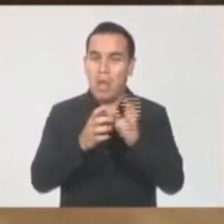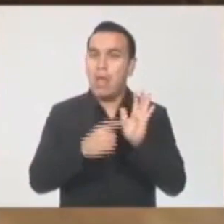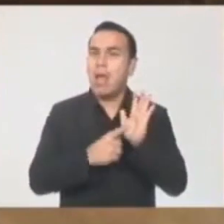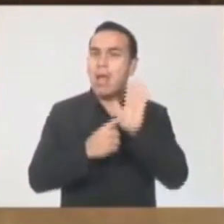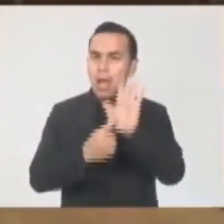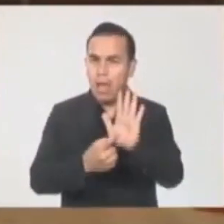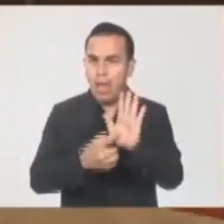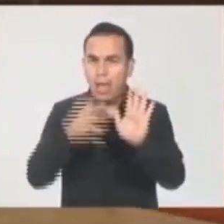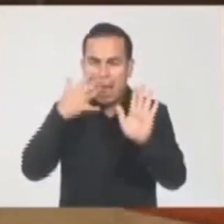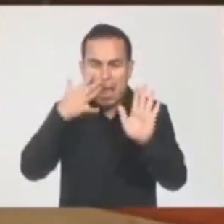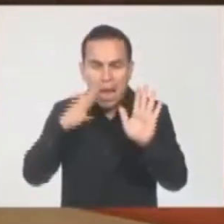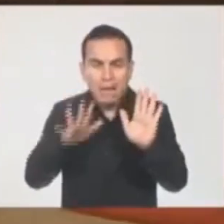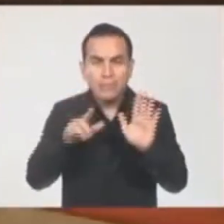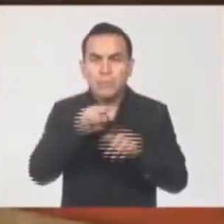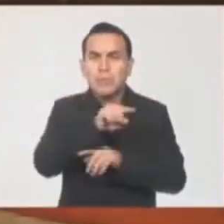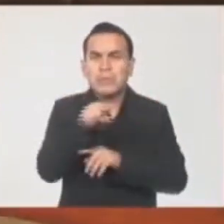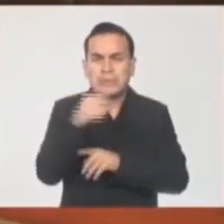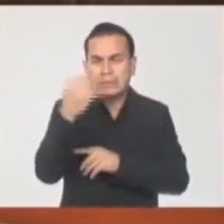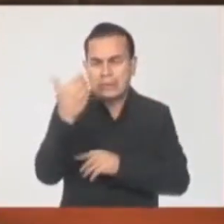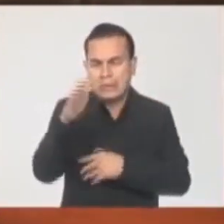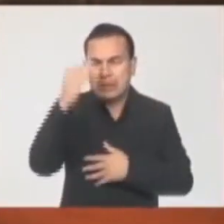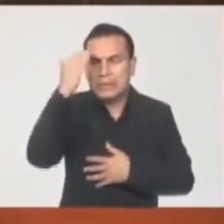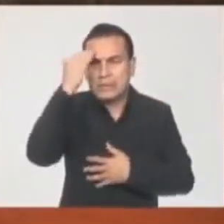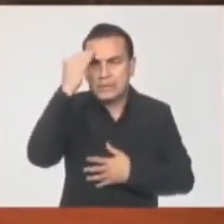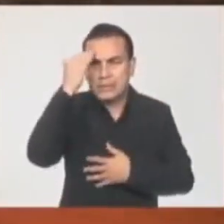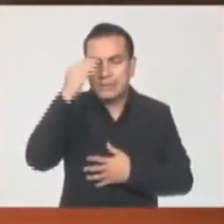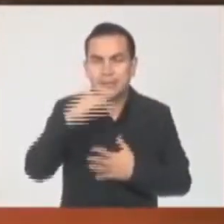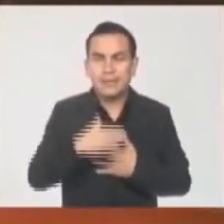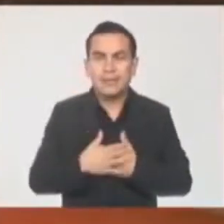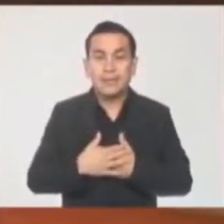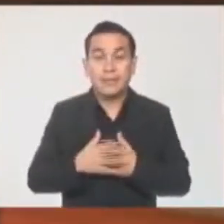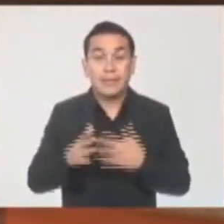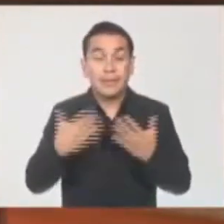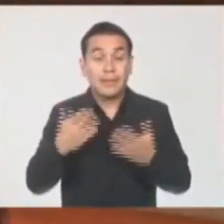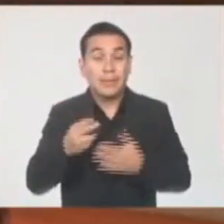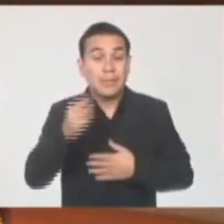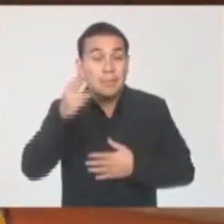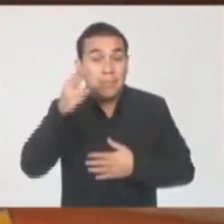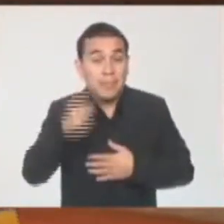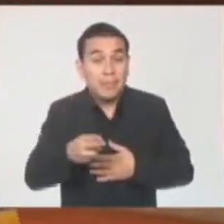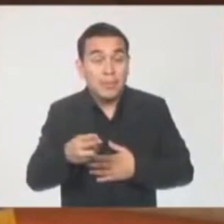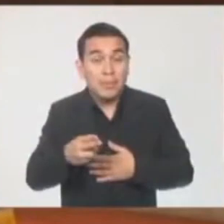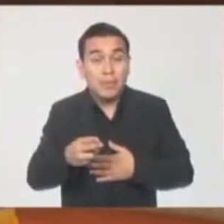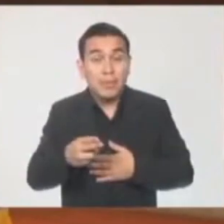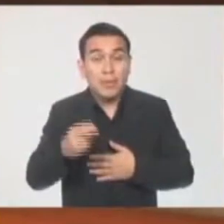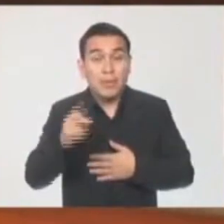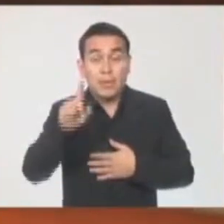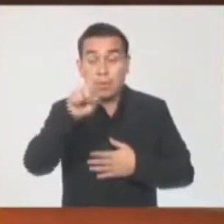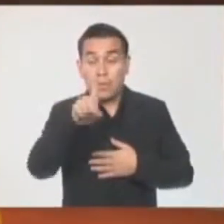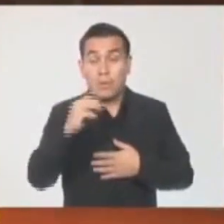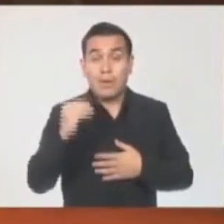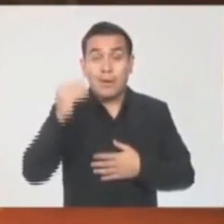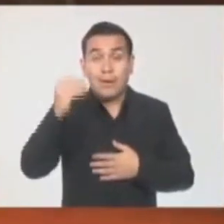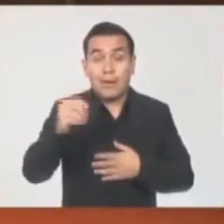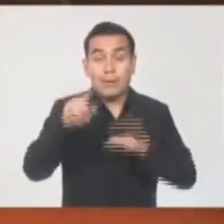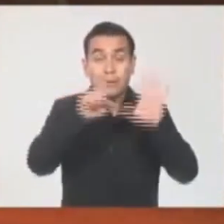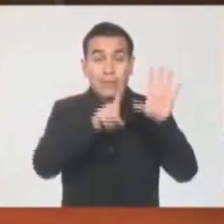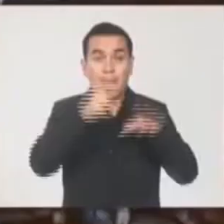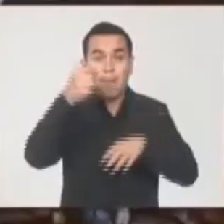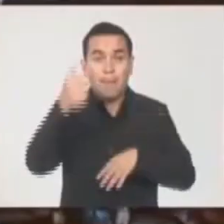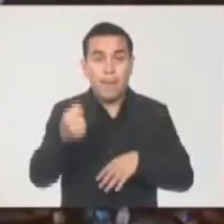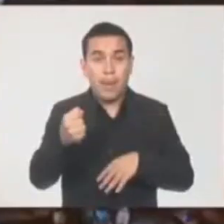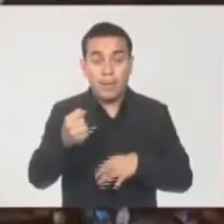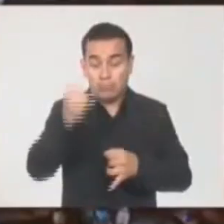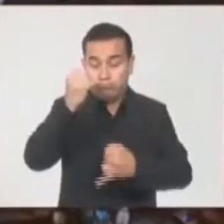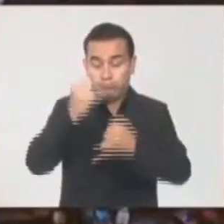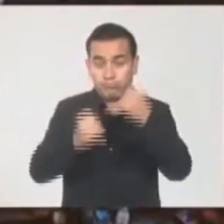La mayoría de ellos ustedes ya los conocen. Y así fue. Durante más de año y medio, hasta que el 28 de